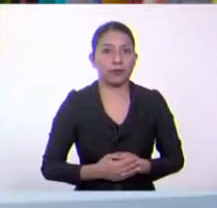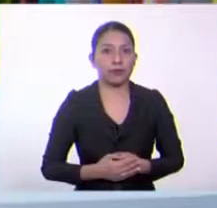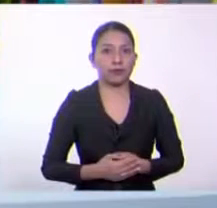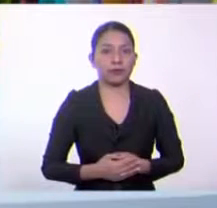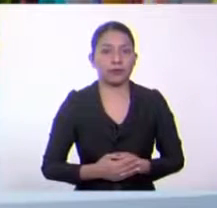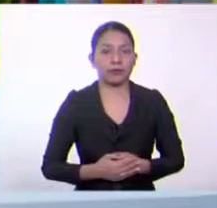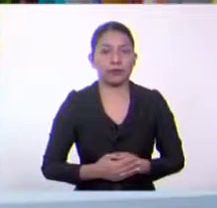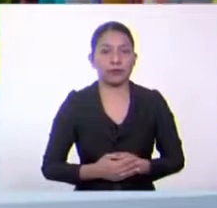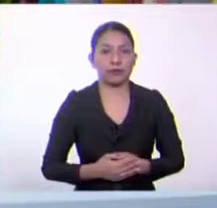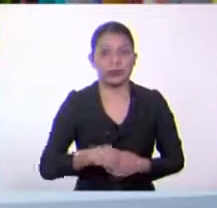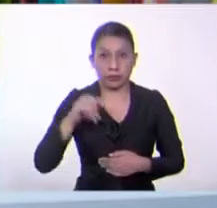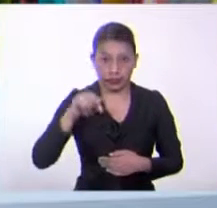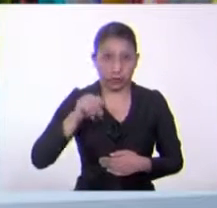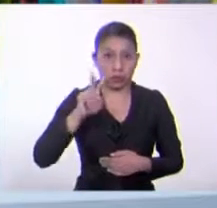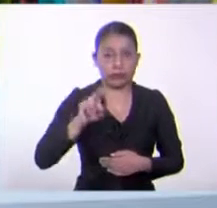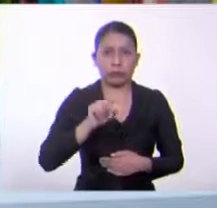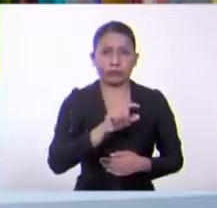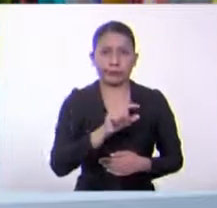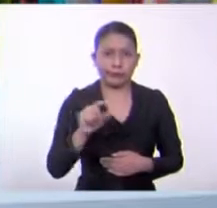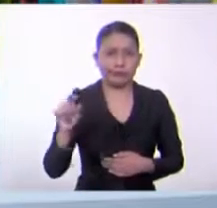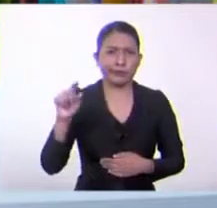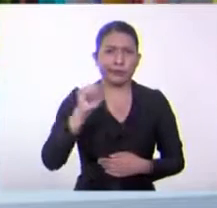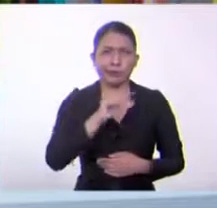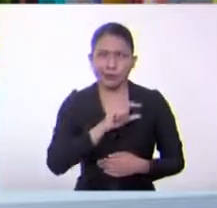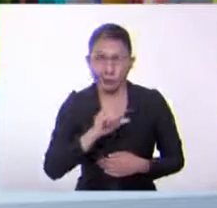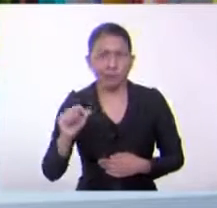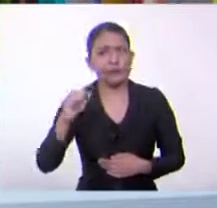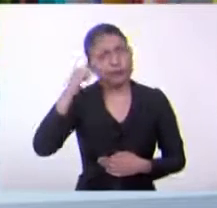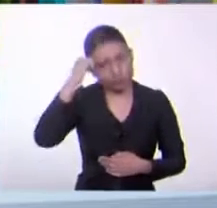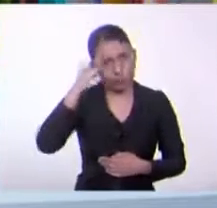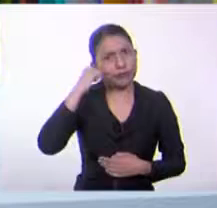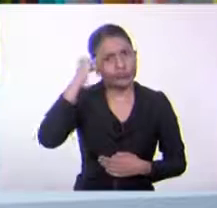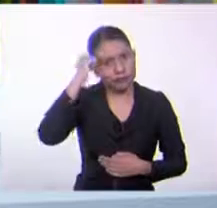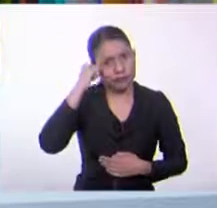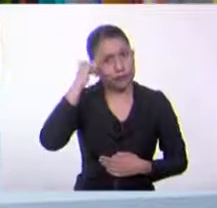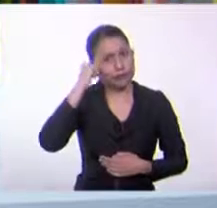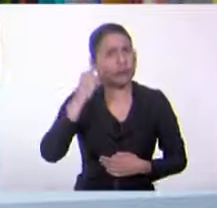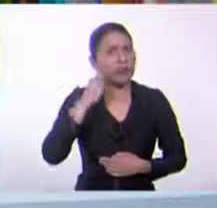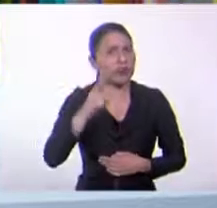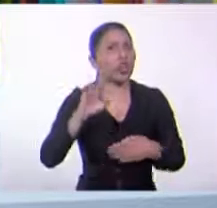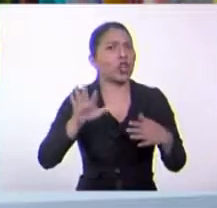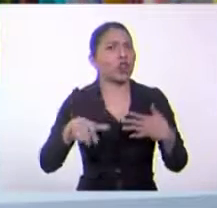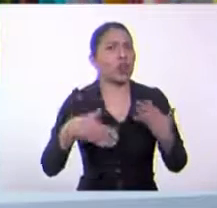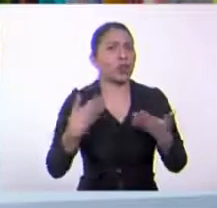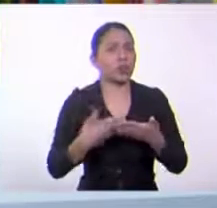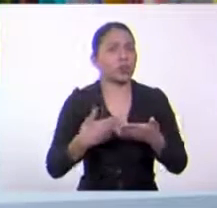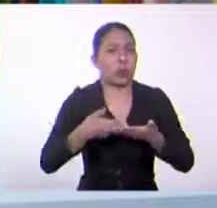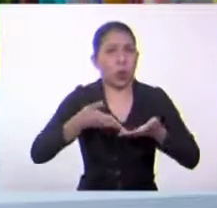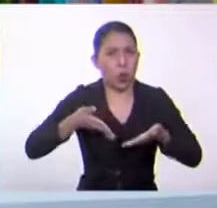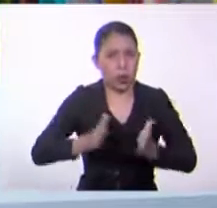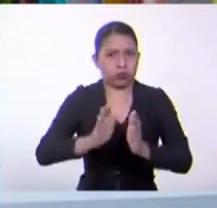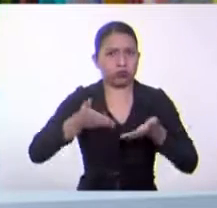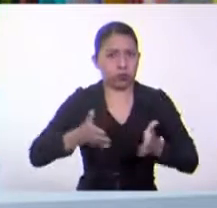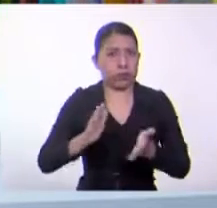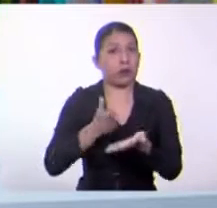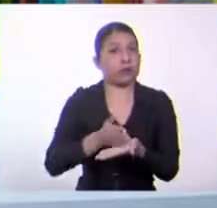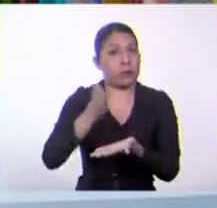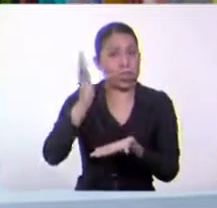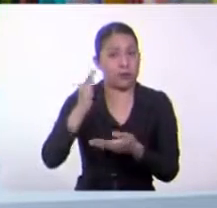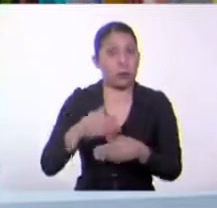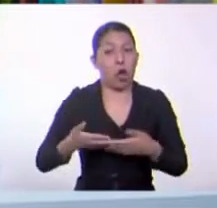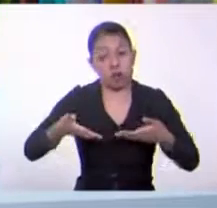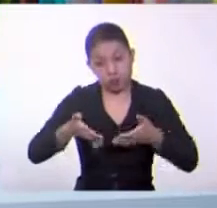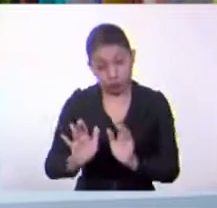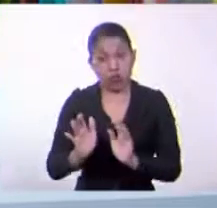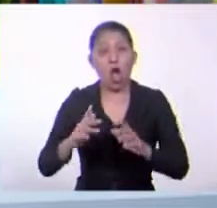En estas dos semanas hemos aprendido mucho sobre la reproducción en animales.